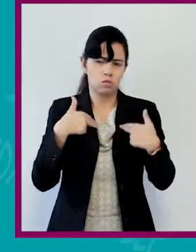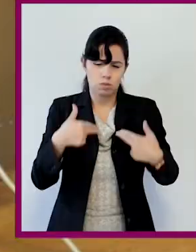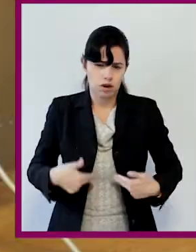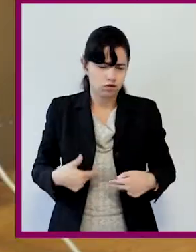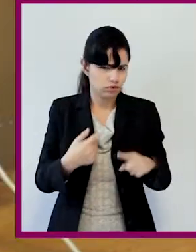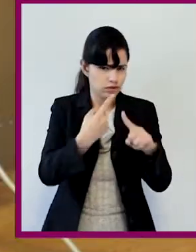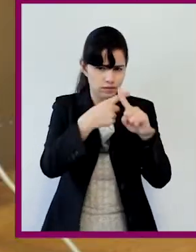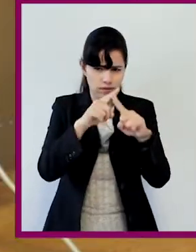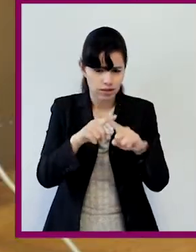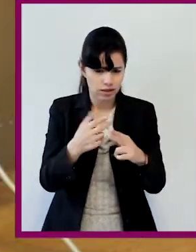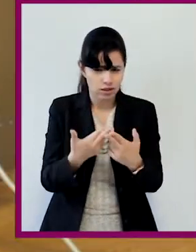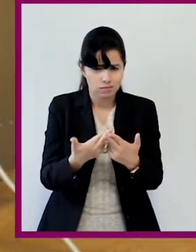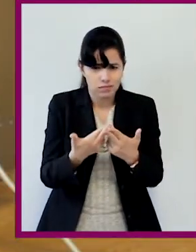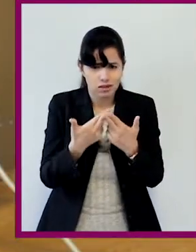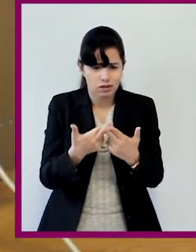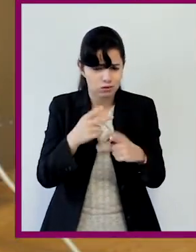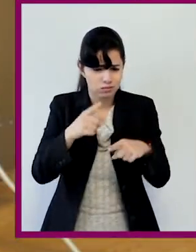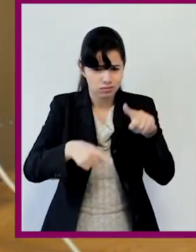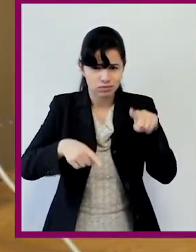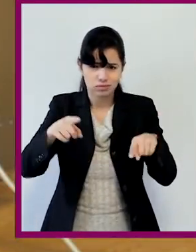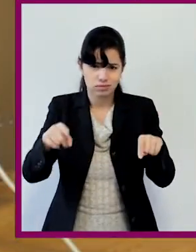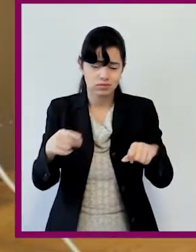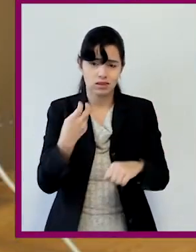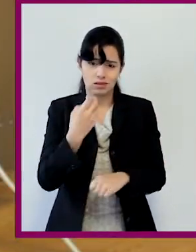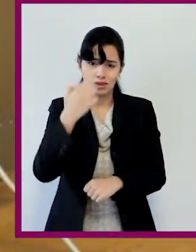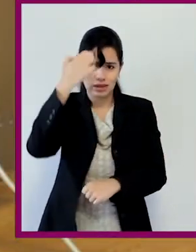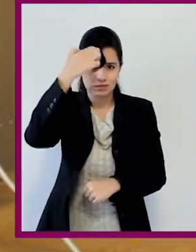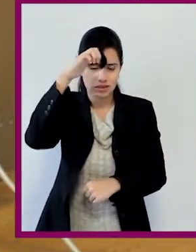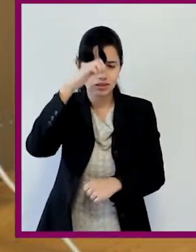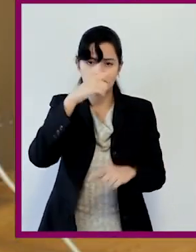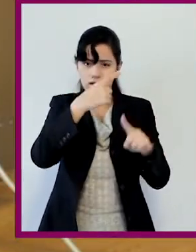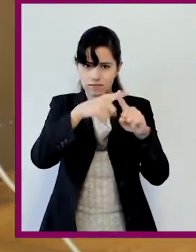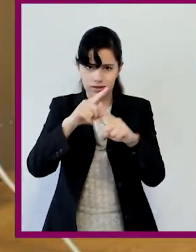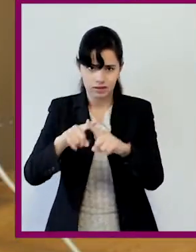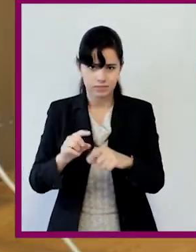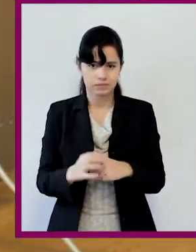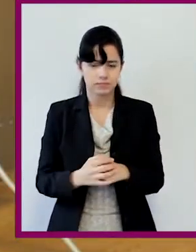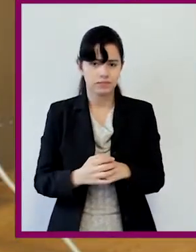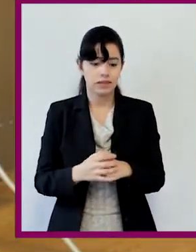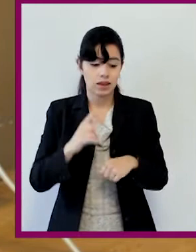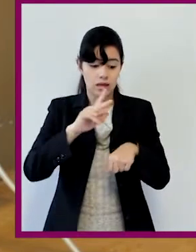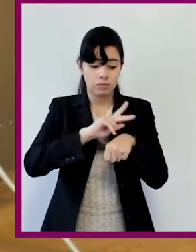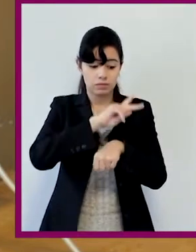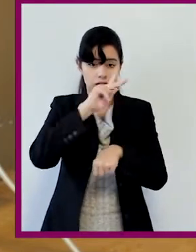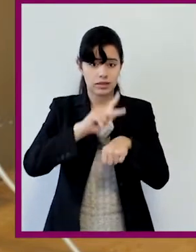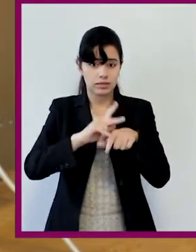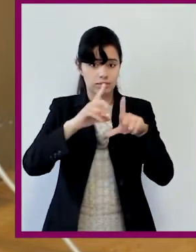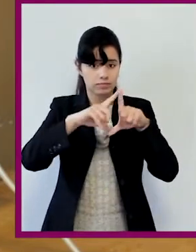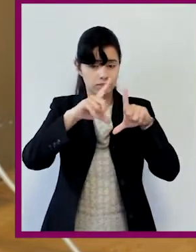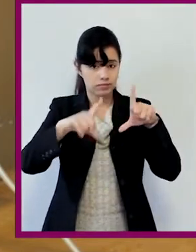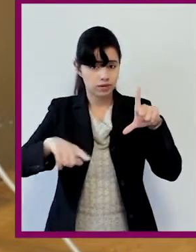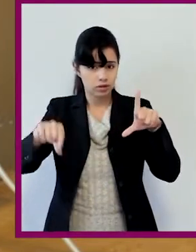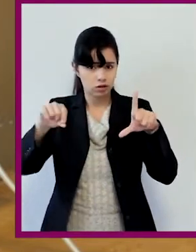experiencias distintas. A nivel país, México, ¿Cómo podría erradicar la